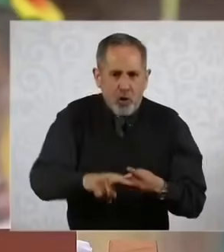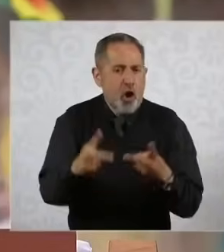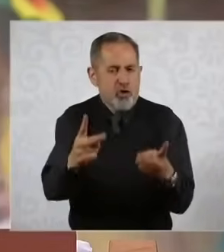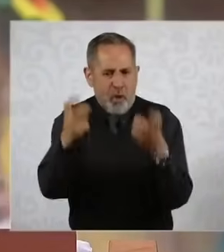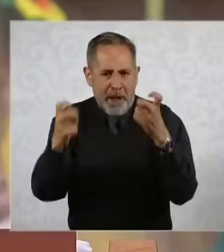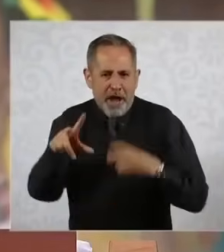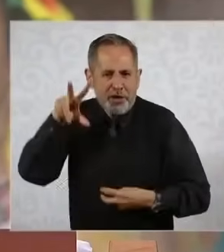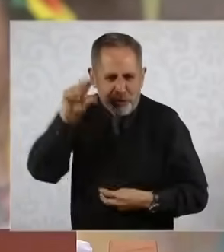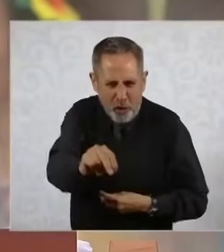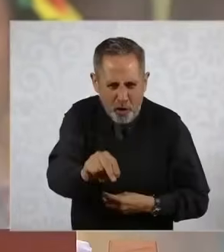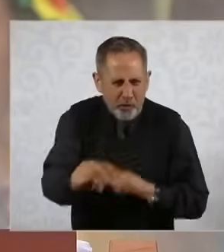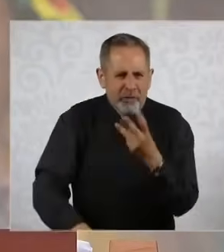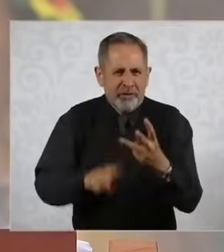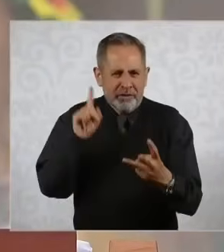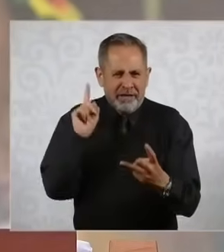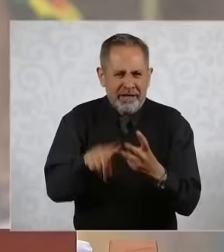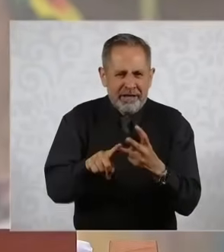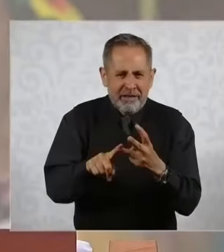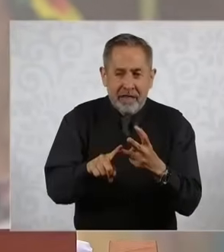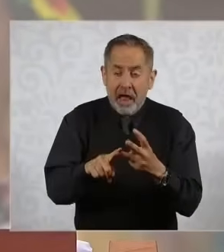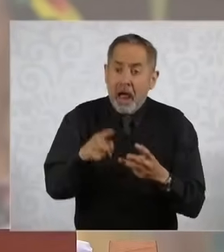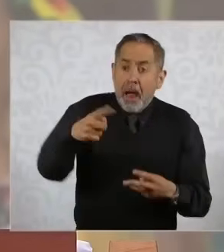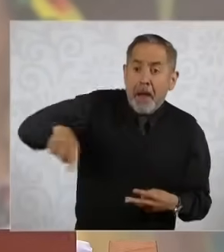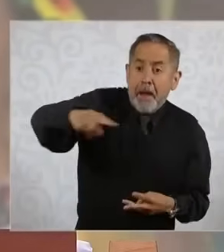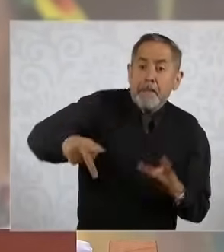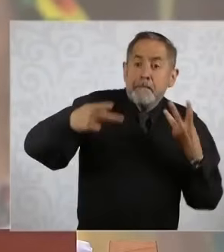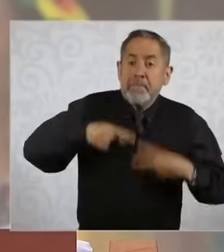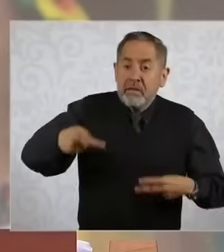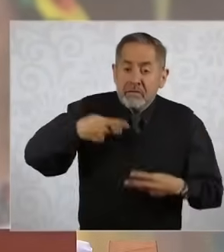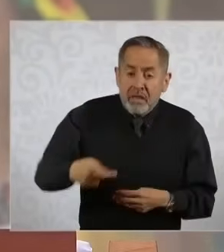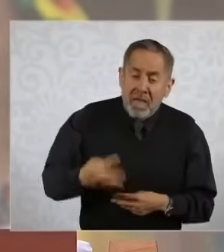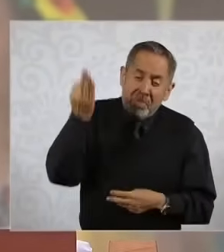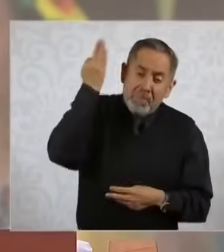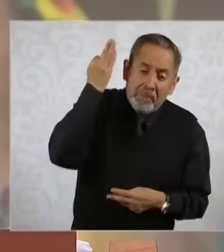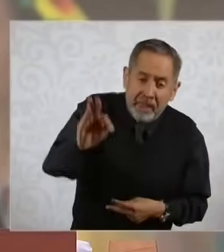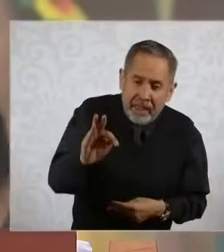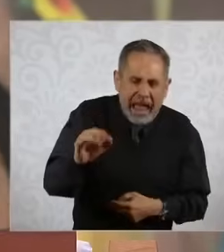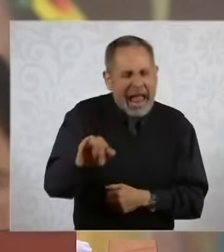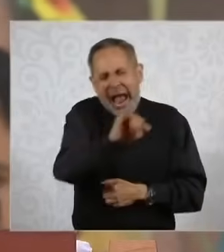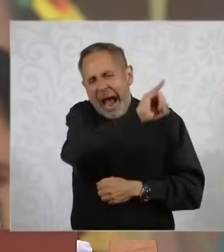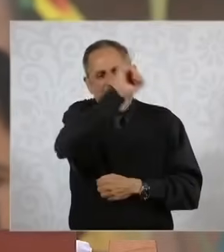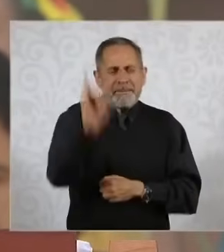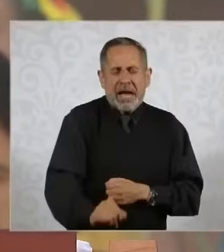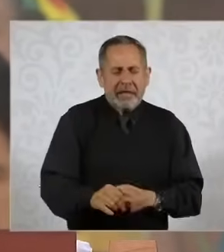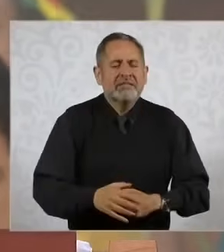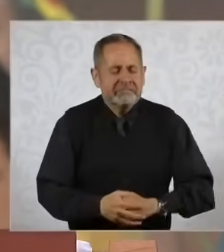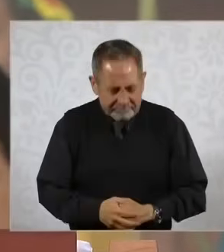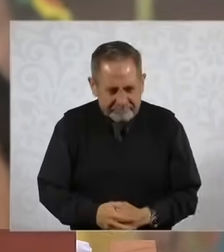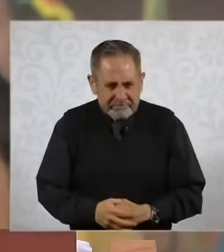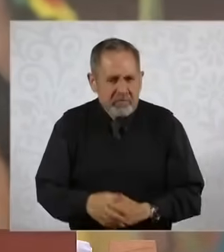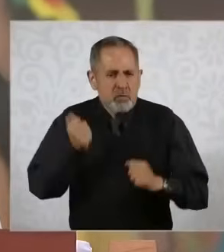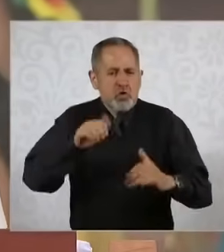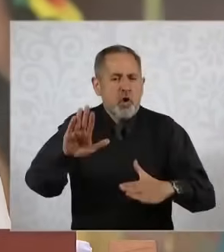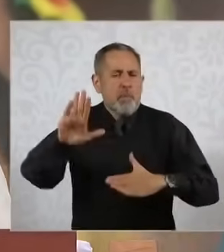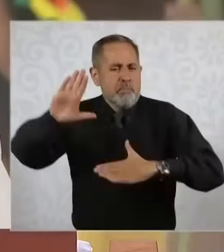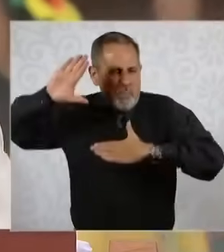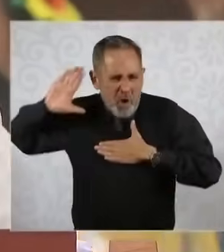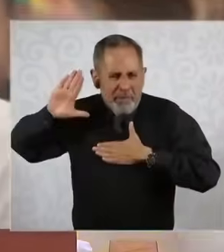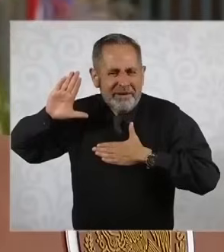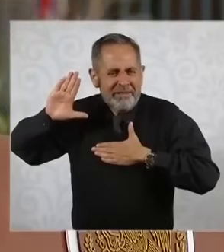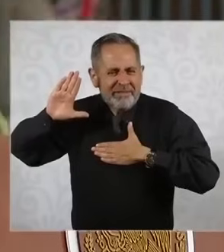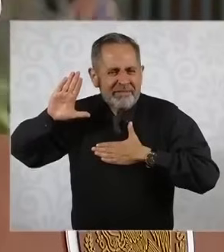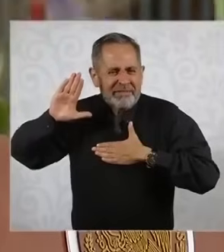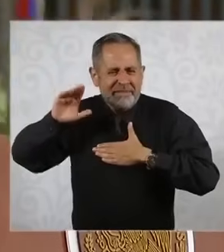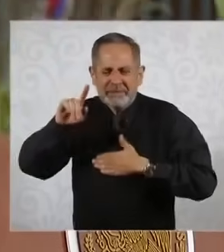robar y a nunca traicionar al pueblo de México. Me comprometo